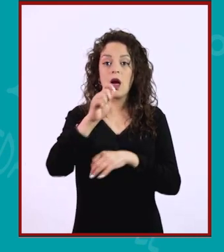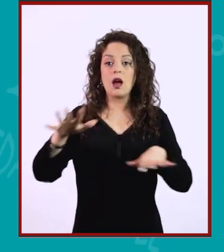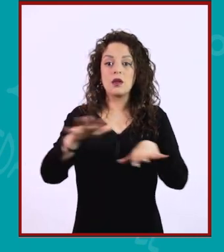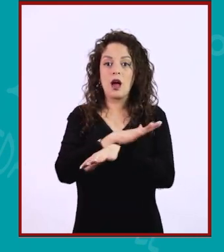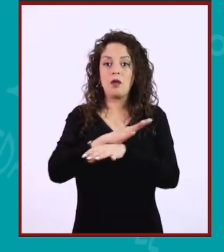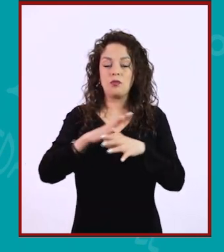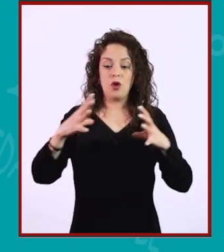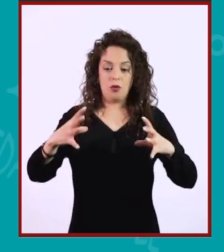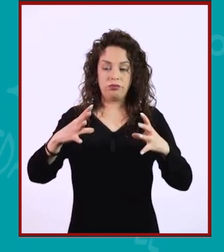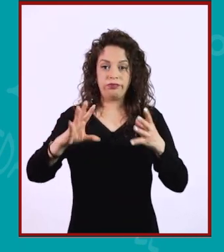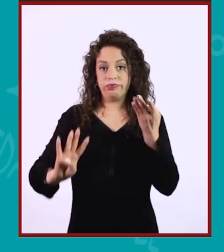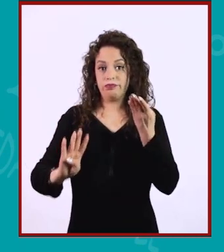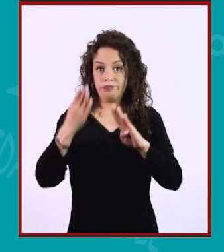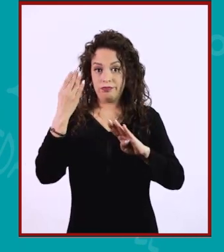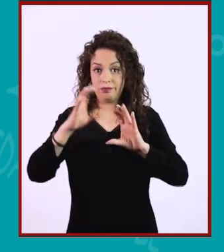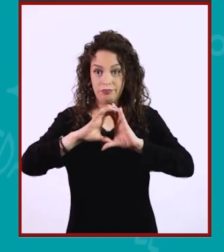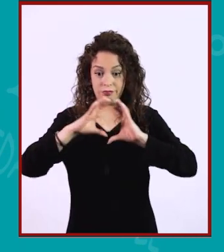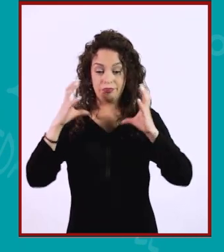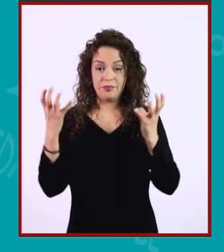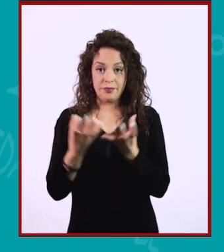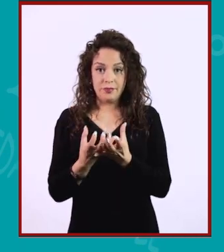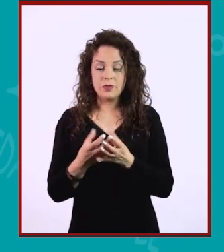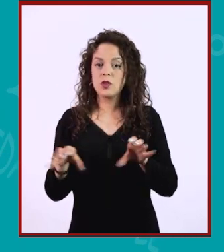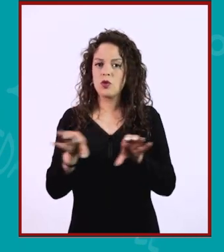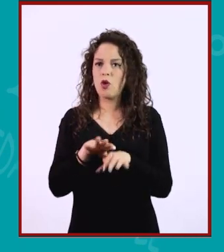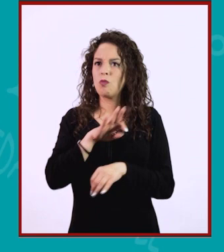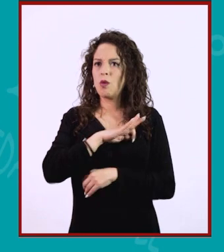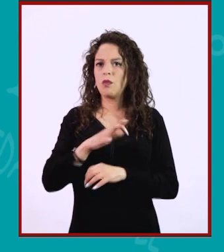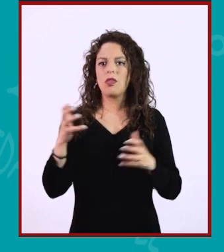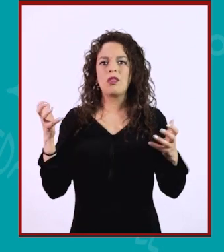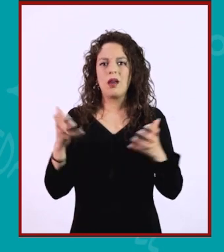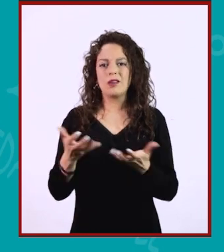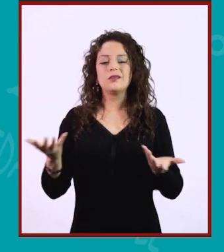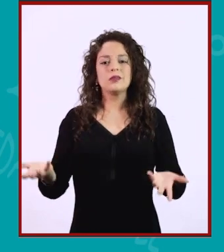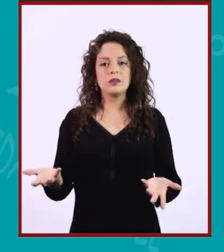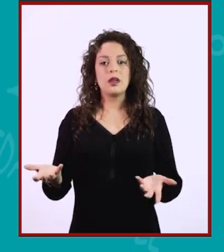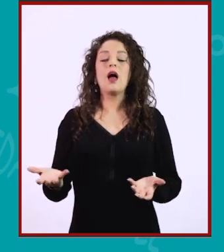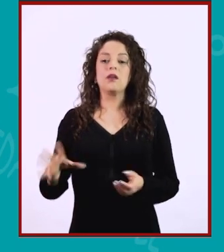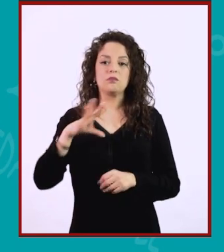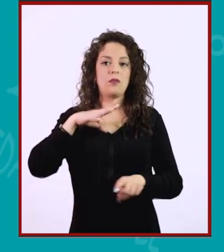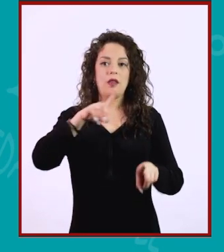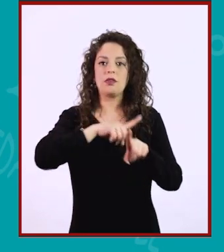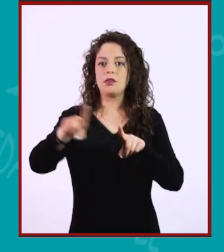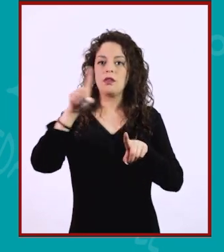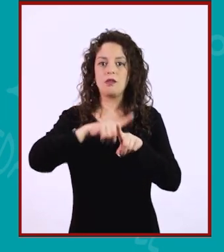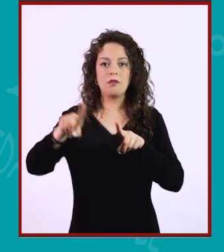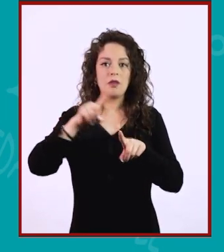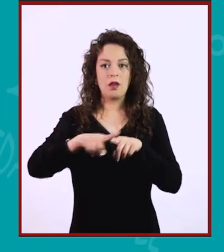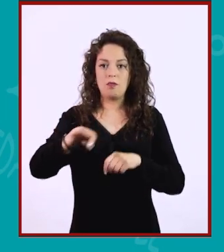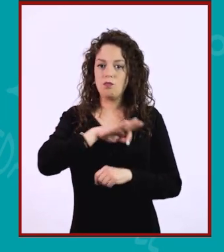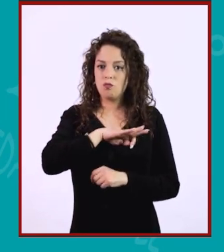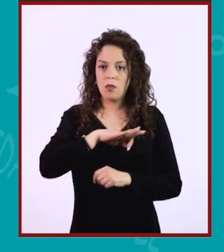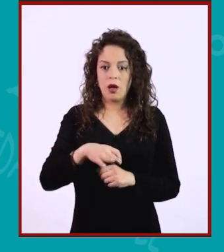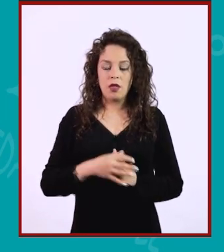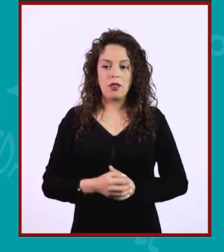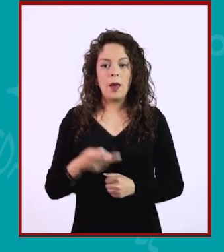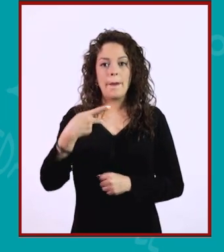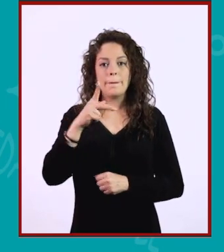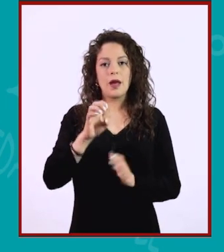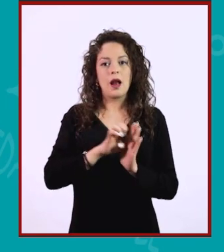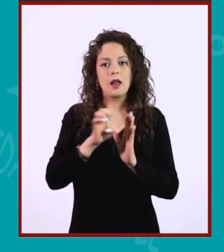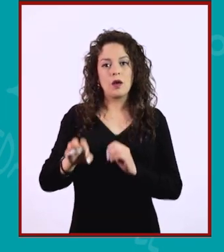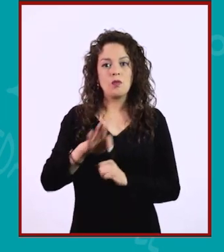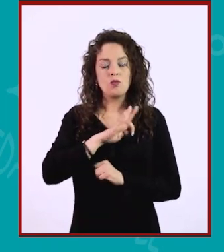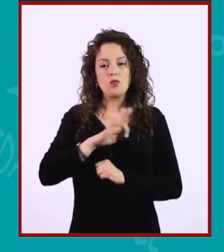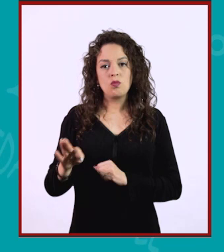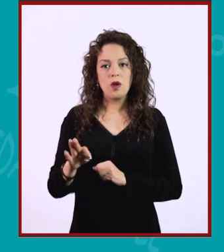Entonces también si no sabemos a veces como qué podemos hacer o si estamos haciendo bien las cosas, ¿no? De nuevo, nos podemos acercar a este